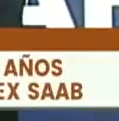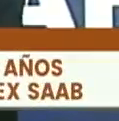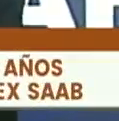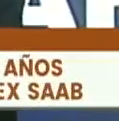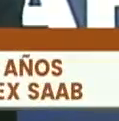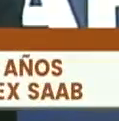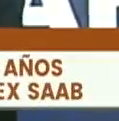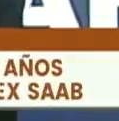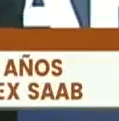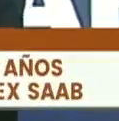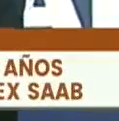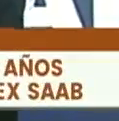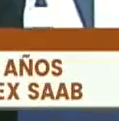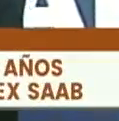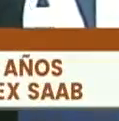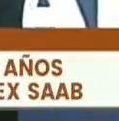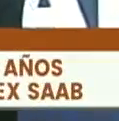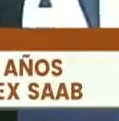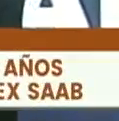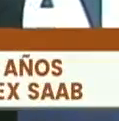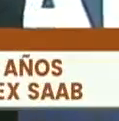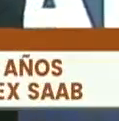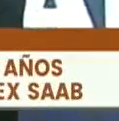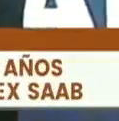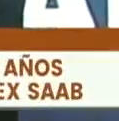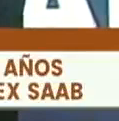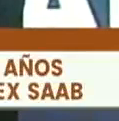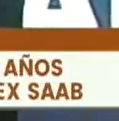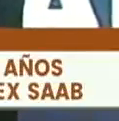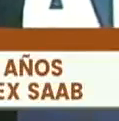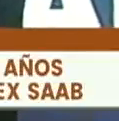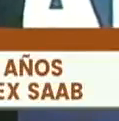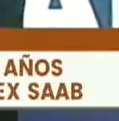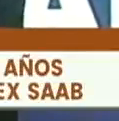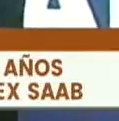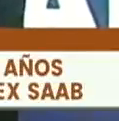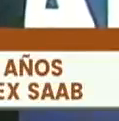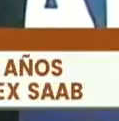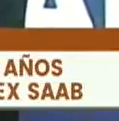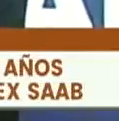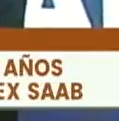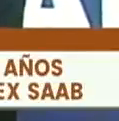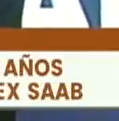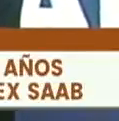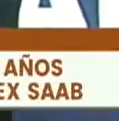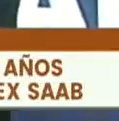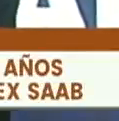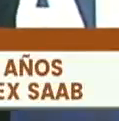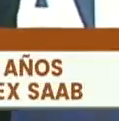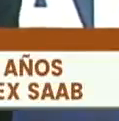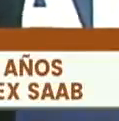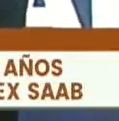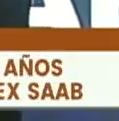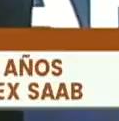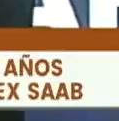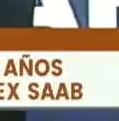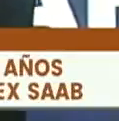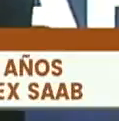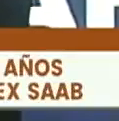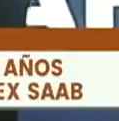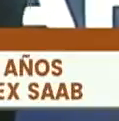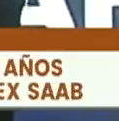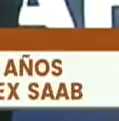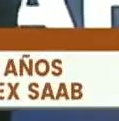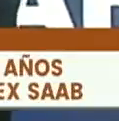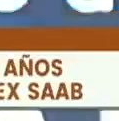Saab, cómo se promueven campañas distintas, distorsionadas a lo que es la realidad. Un diplomático que salió en busca de alimentos,